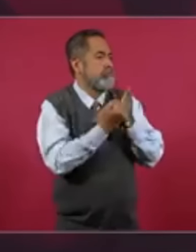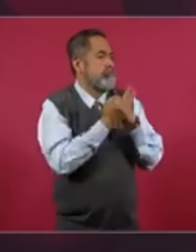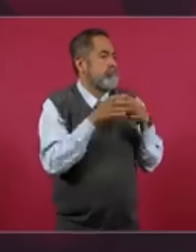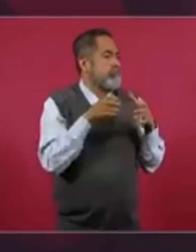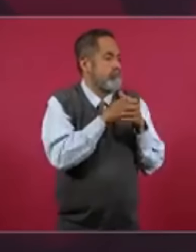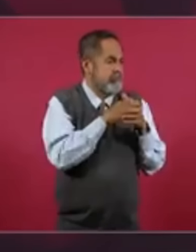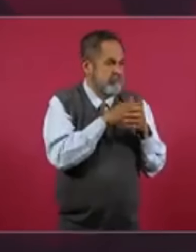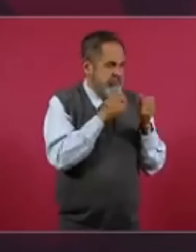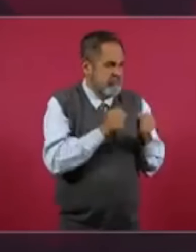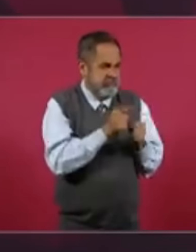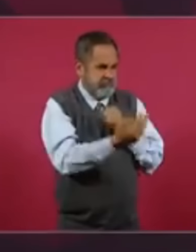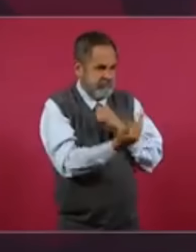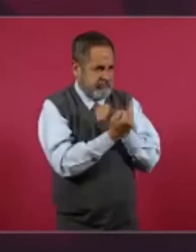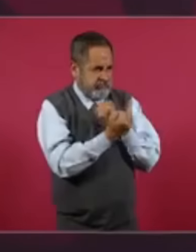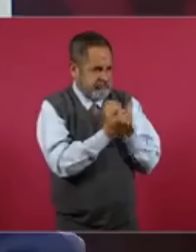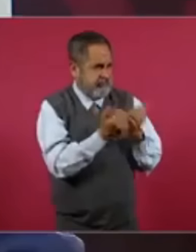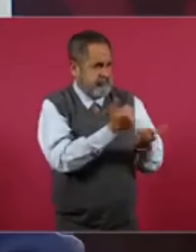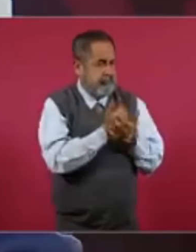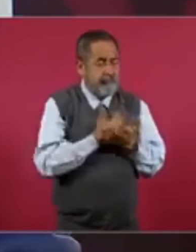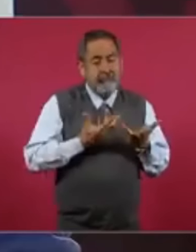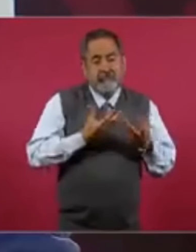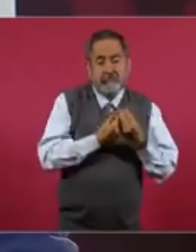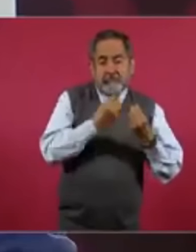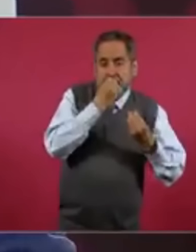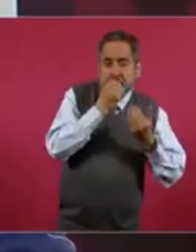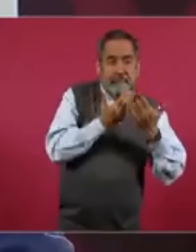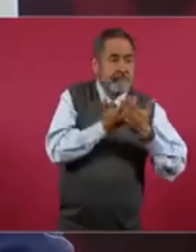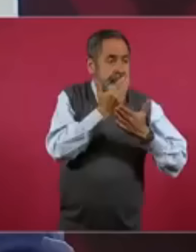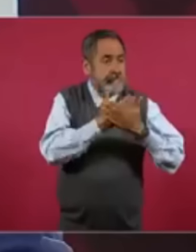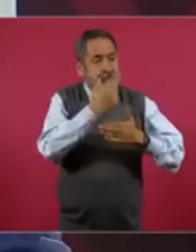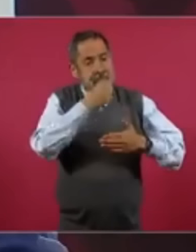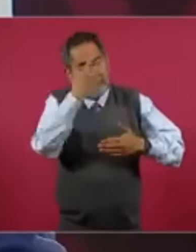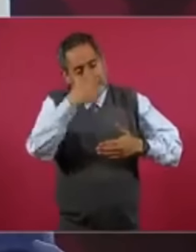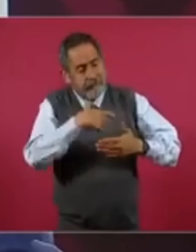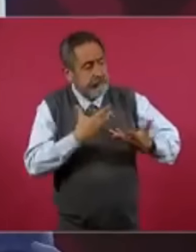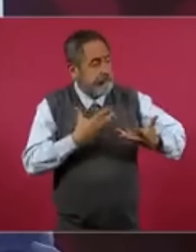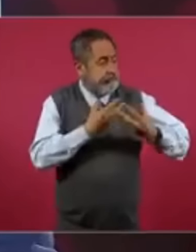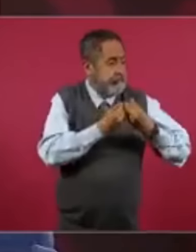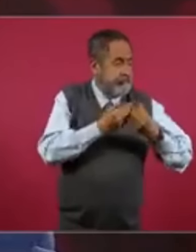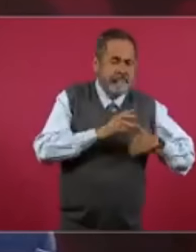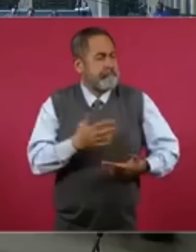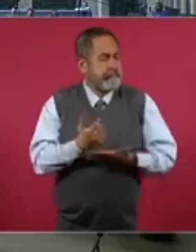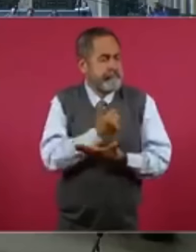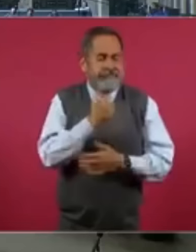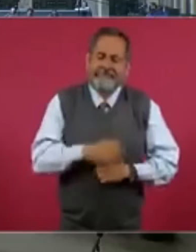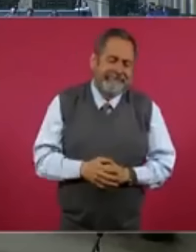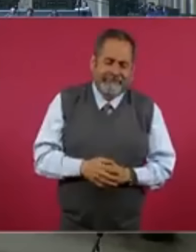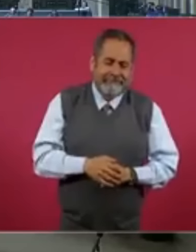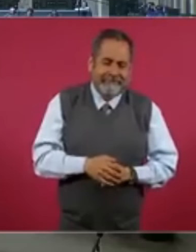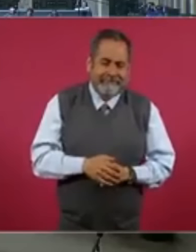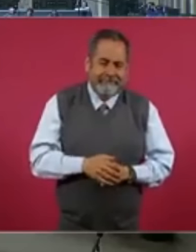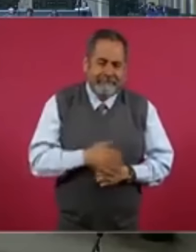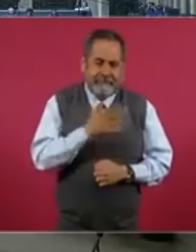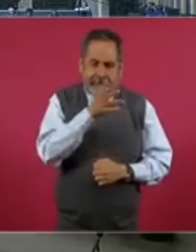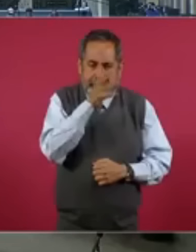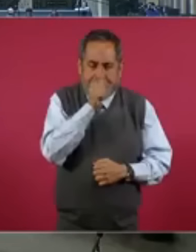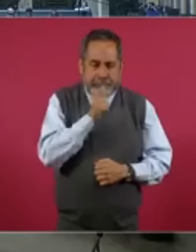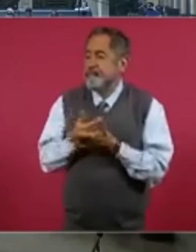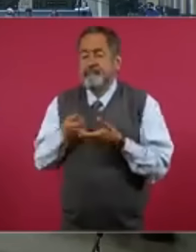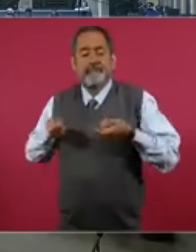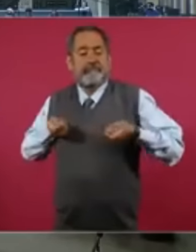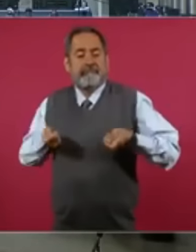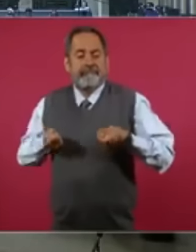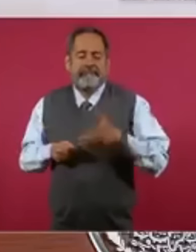que desayunando, comiendo, cenando con políticos, ya, con eso, se va a colar, entre